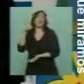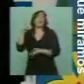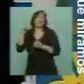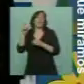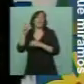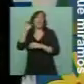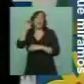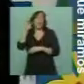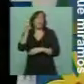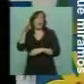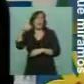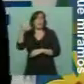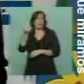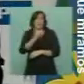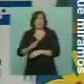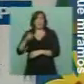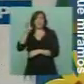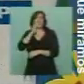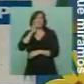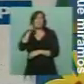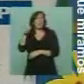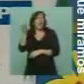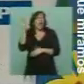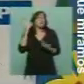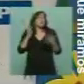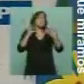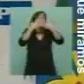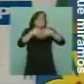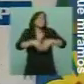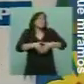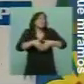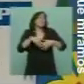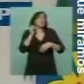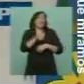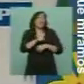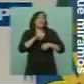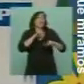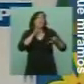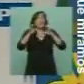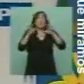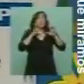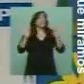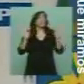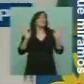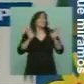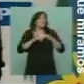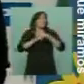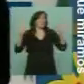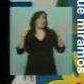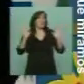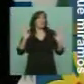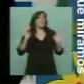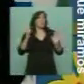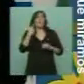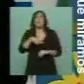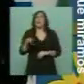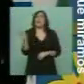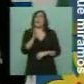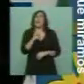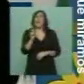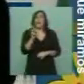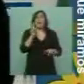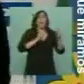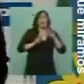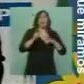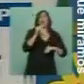Democracia Eso es parte del funcionamiento democrático del sistema de medios de comunicación lo que está mal es bajo una pretendida